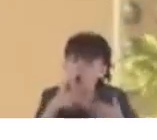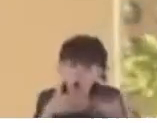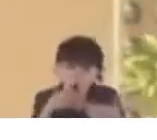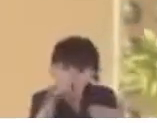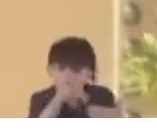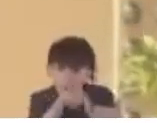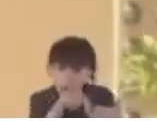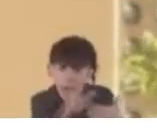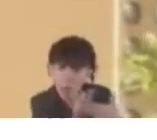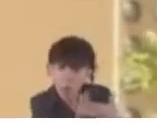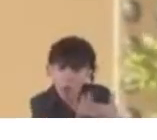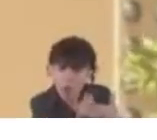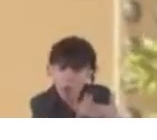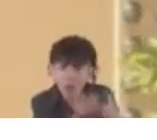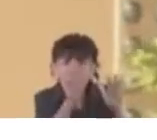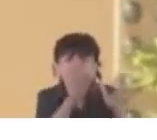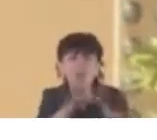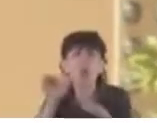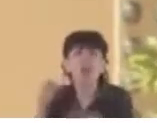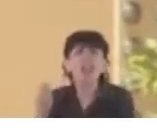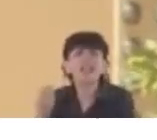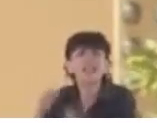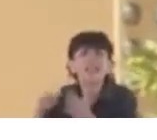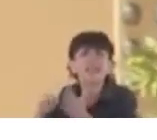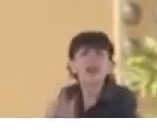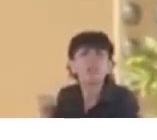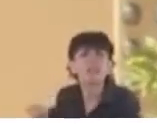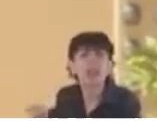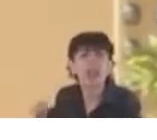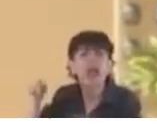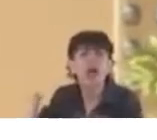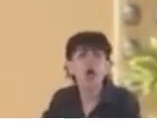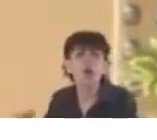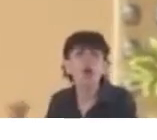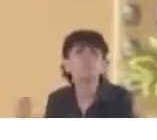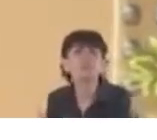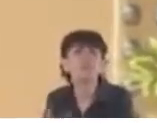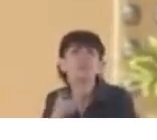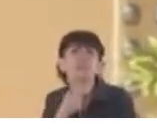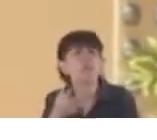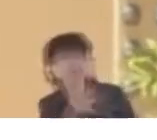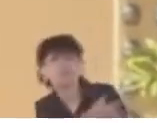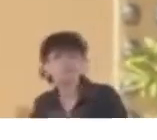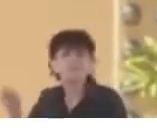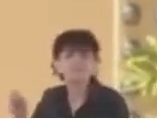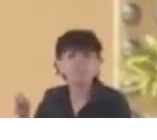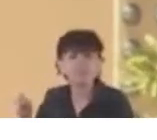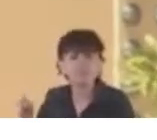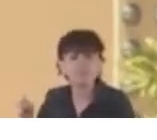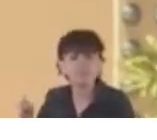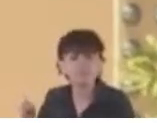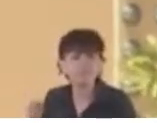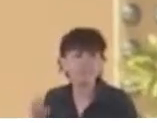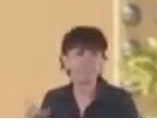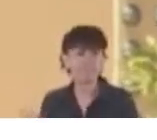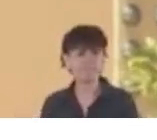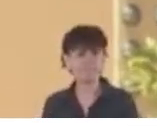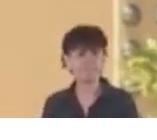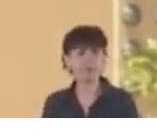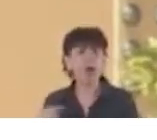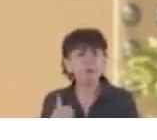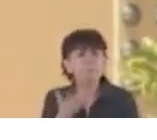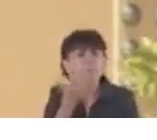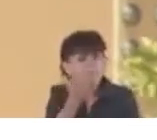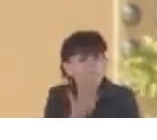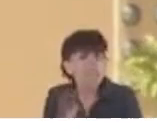un comunicado al azar como puede pasar en un partido político que sale uno u otro y después se pelean. En el caso de la iglesia, para llegar al comunicado que